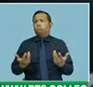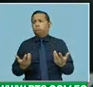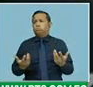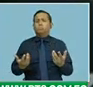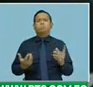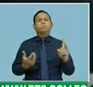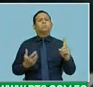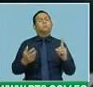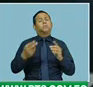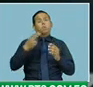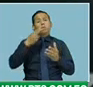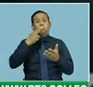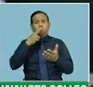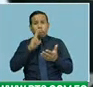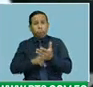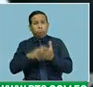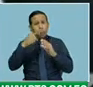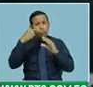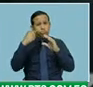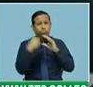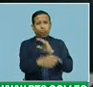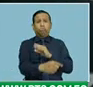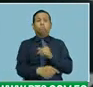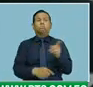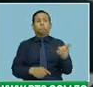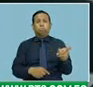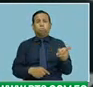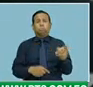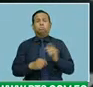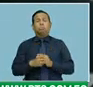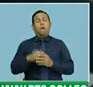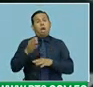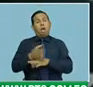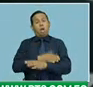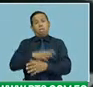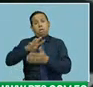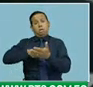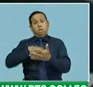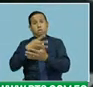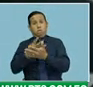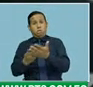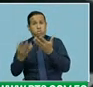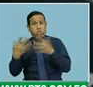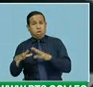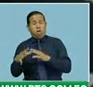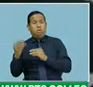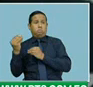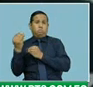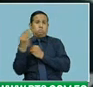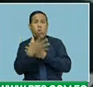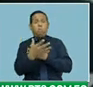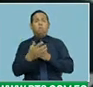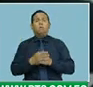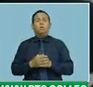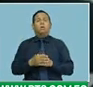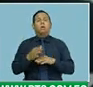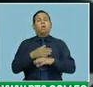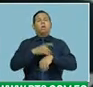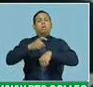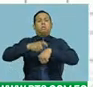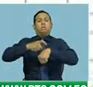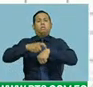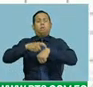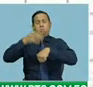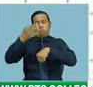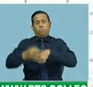se notifique al interpelante con el cronograma, de acuerdo también a la fecha que está establecida ahí, la hora le confirmaré.